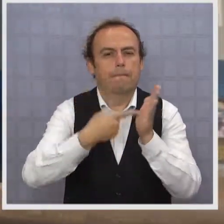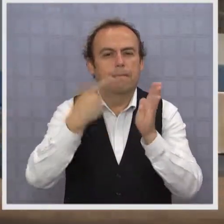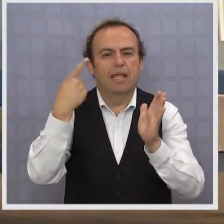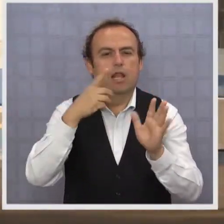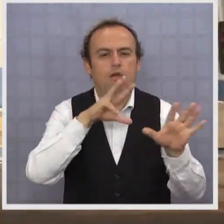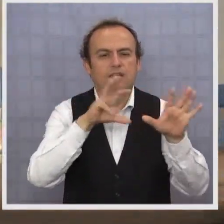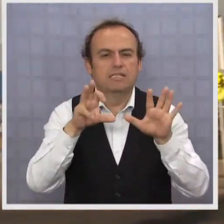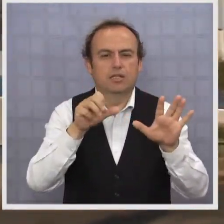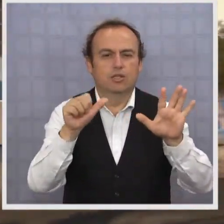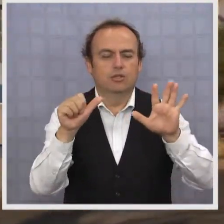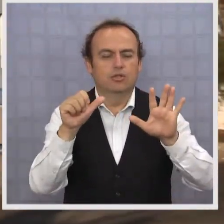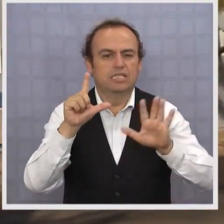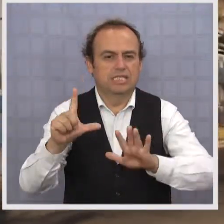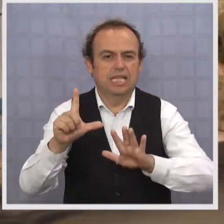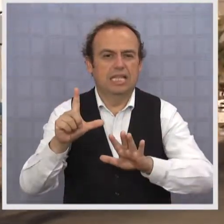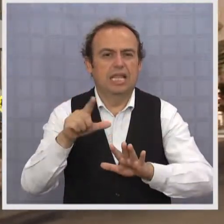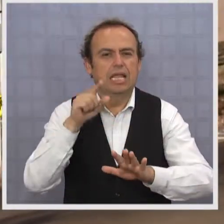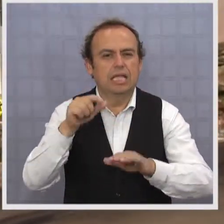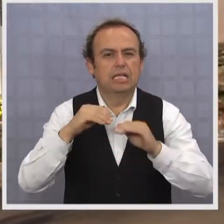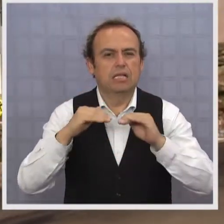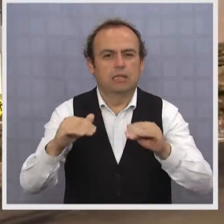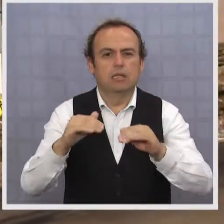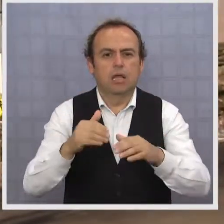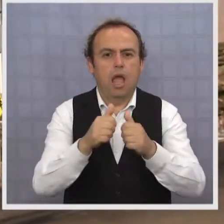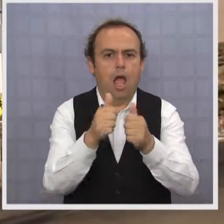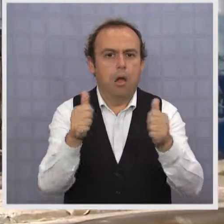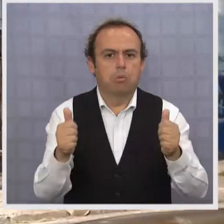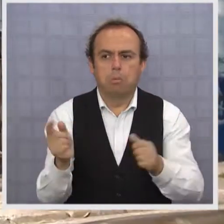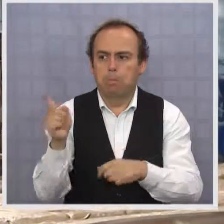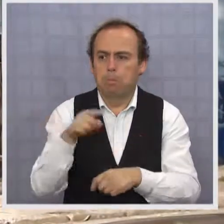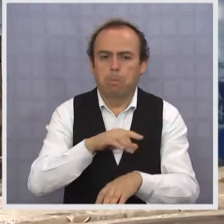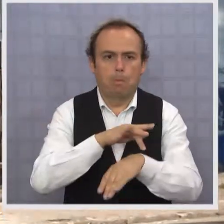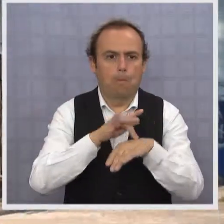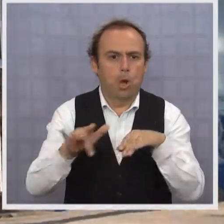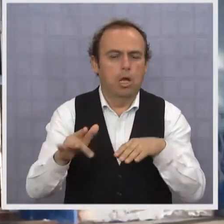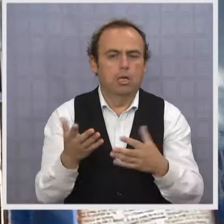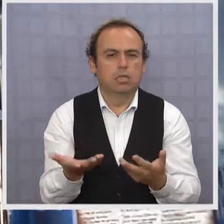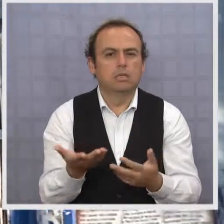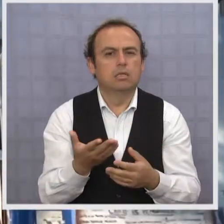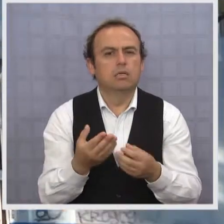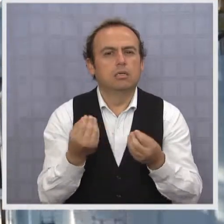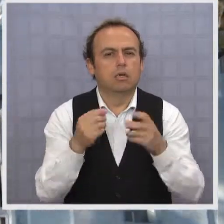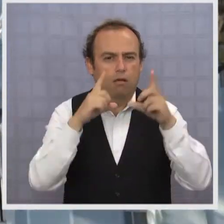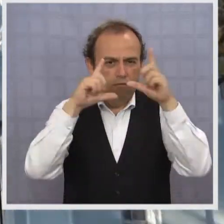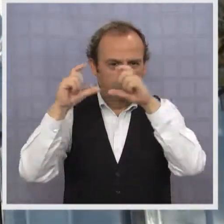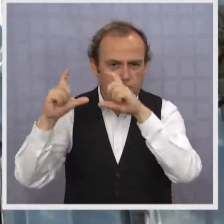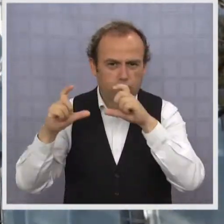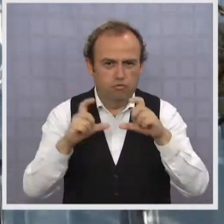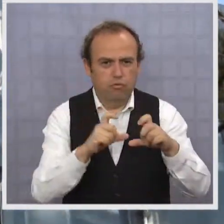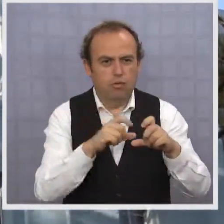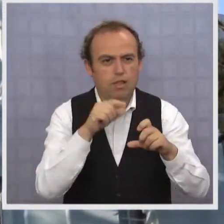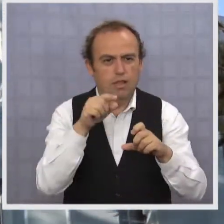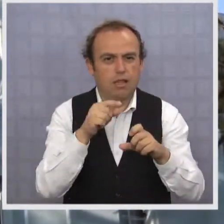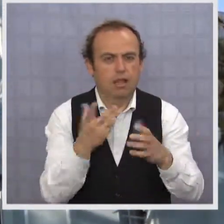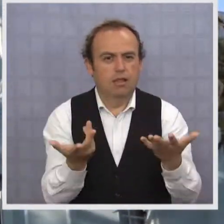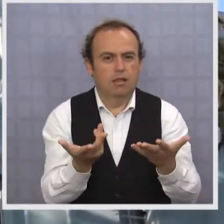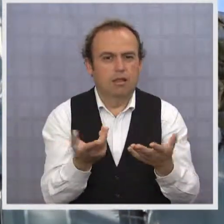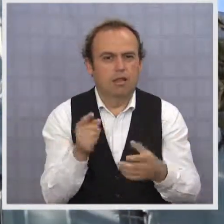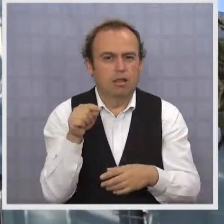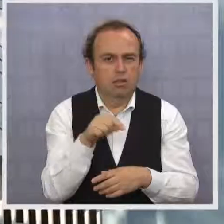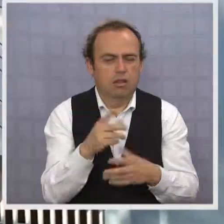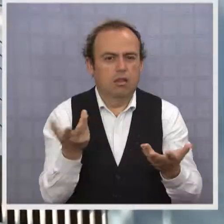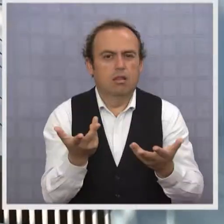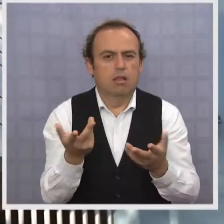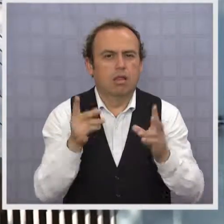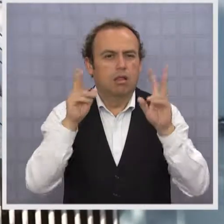1907. Los pampinos reclaman la ausencia de autoridades y muchos que estuvieron en las fotografías del centenario de la matanza. Esto